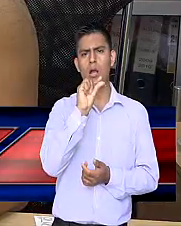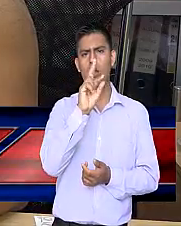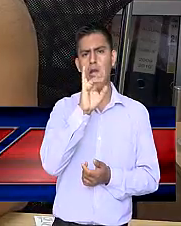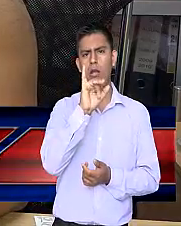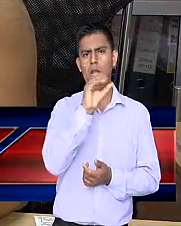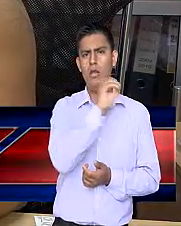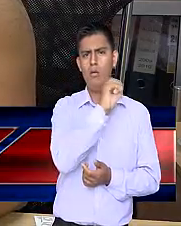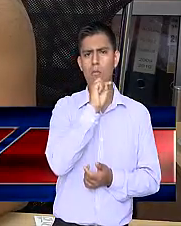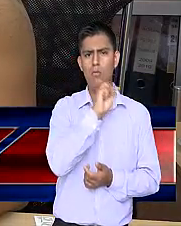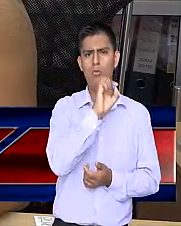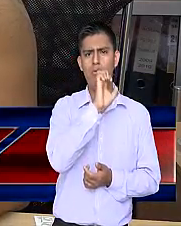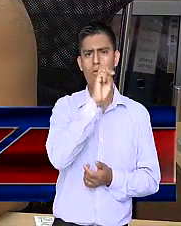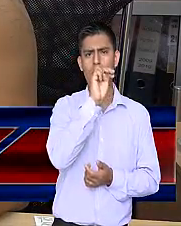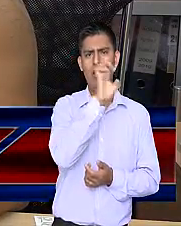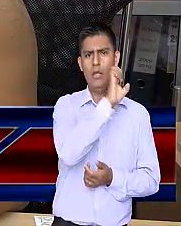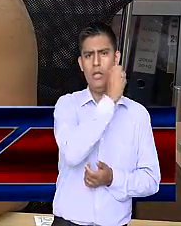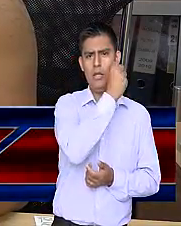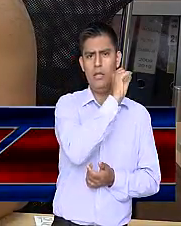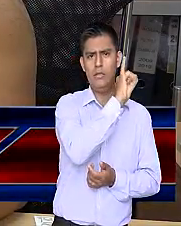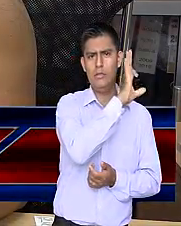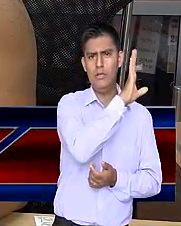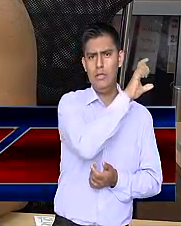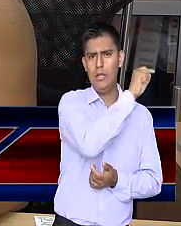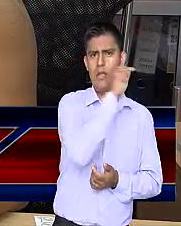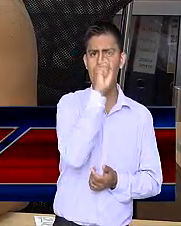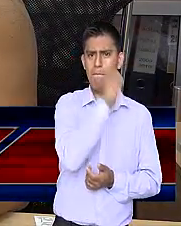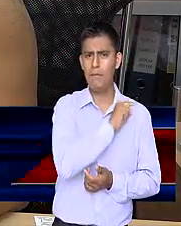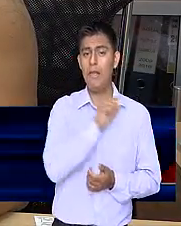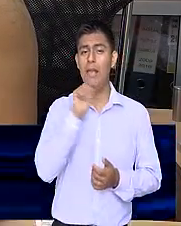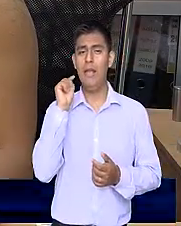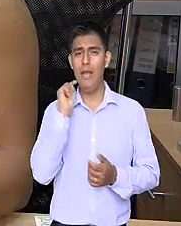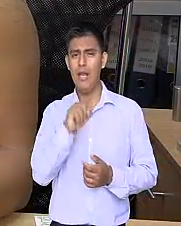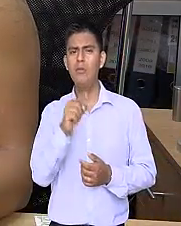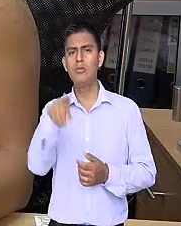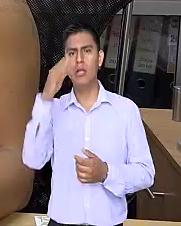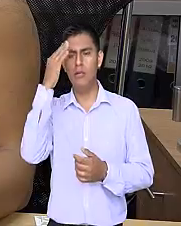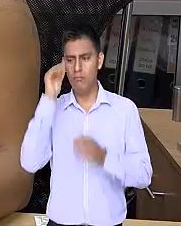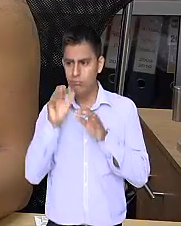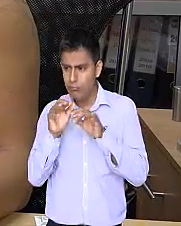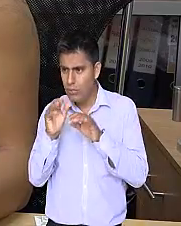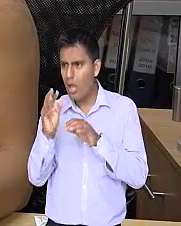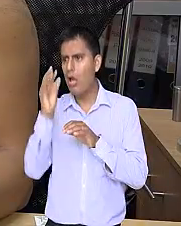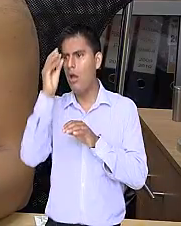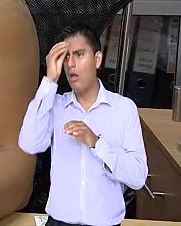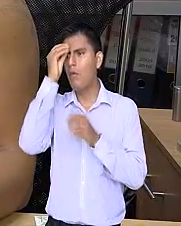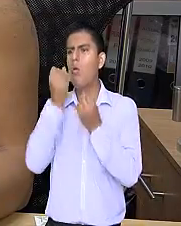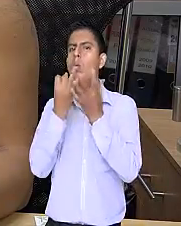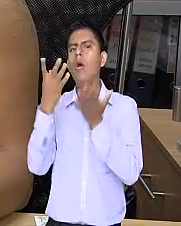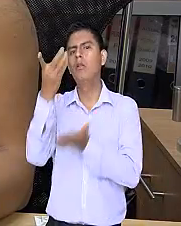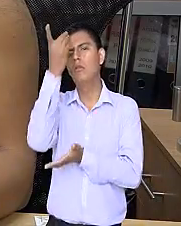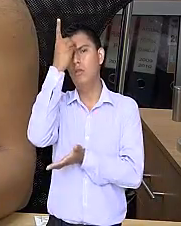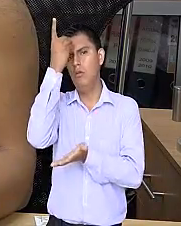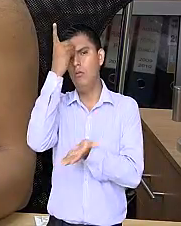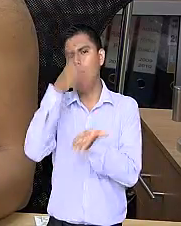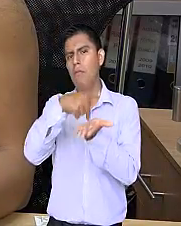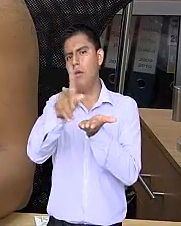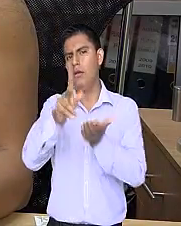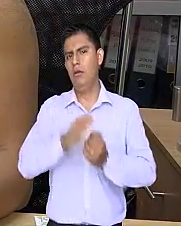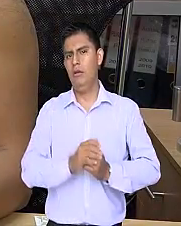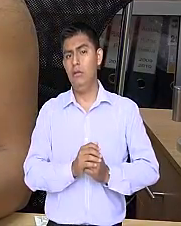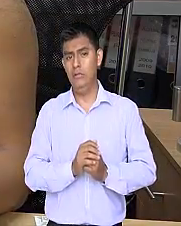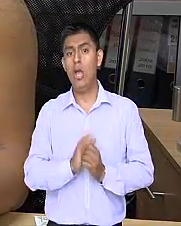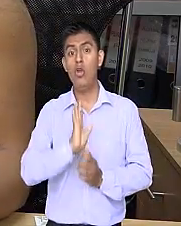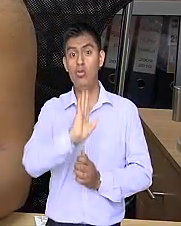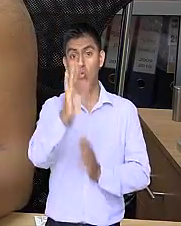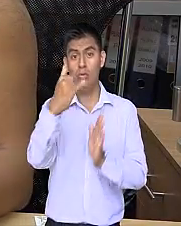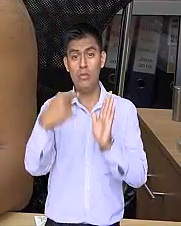www.lagoagrio.gov.es, digite su número de cédula y usted ya conocerá si mantiene o no deudas pendientes con el municipio de Lago